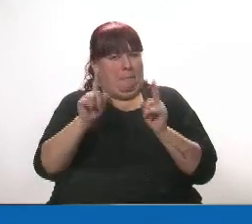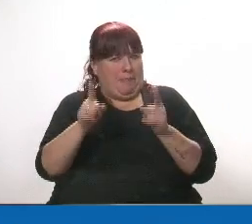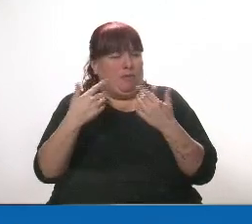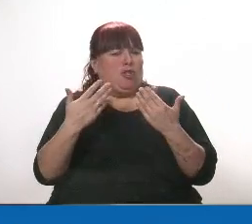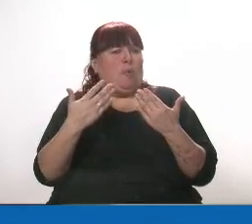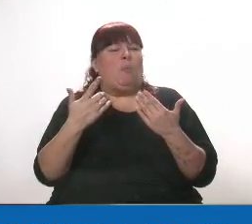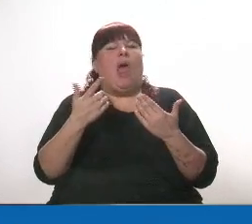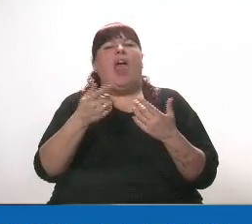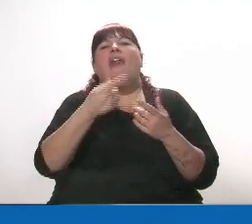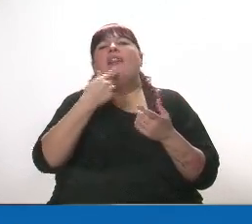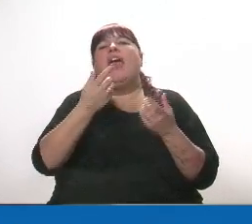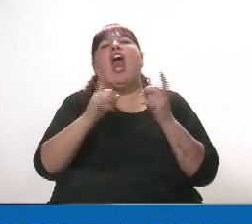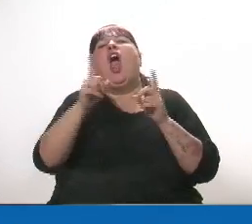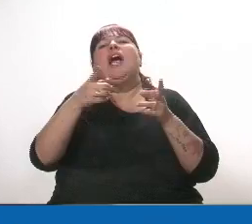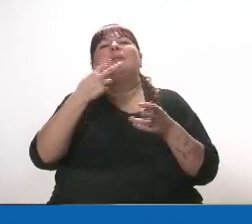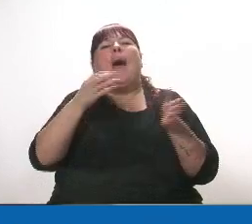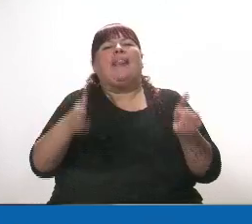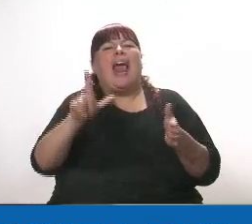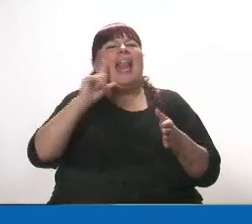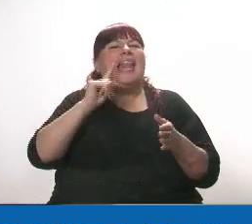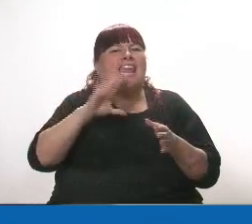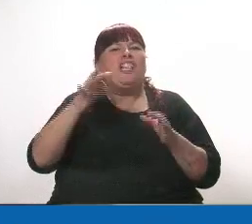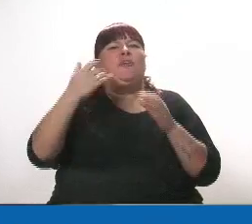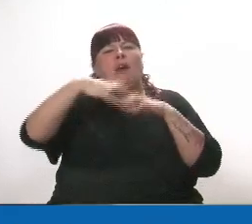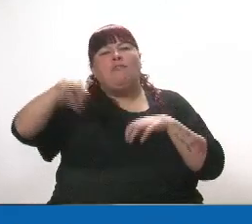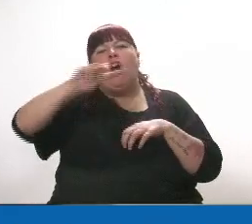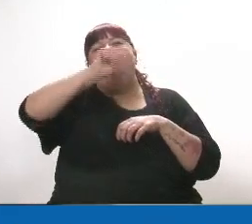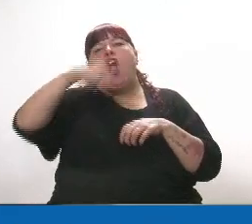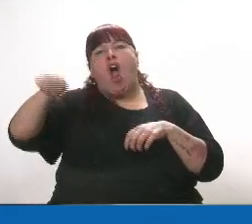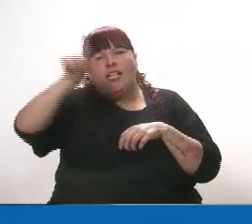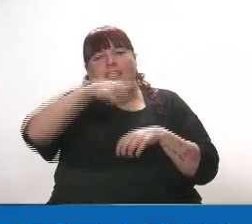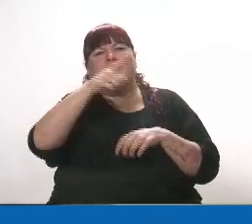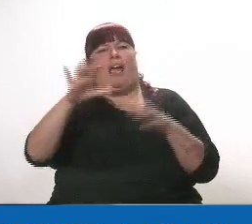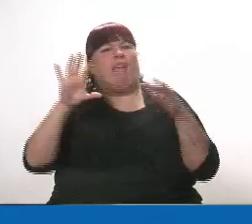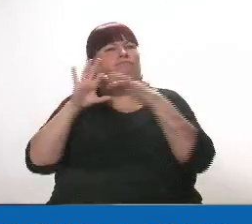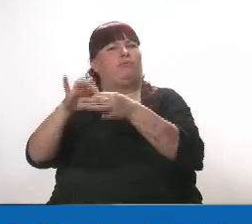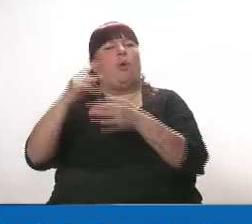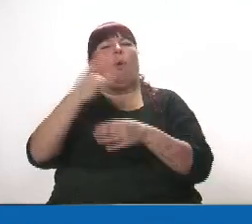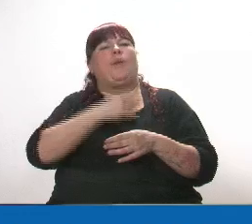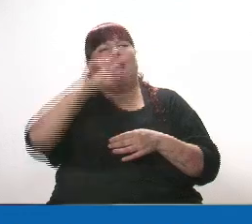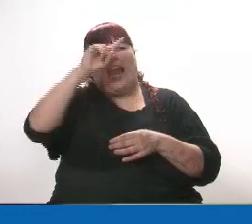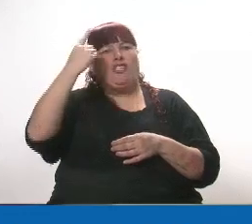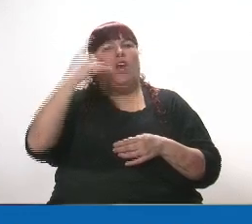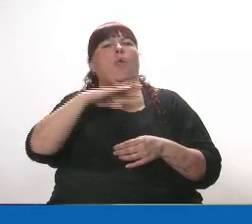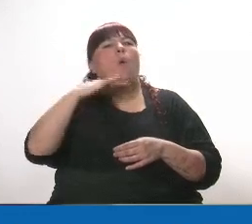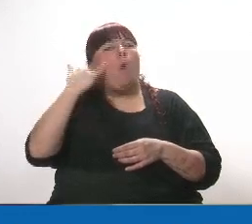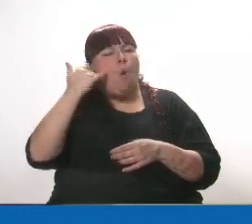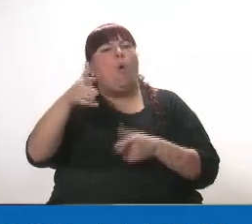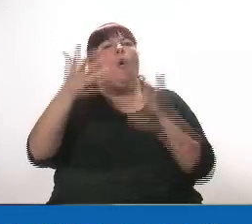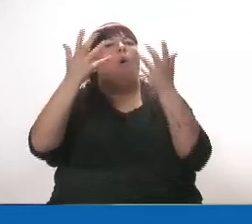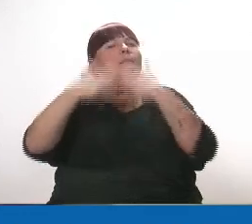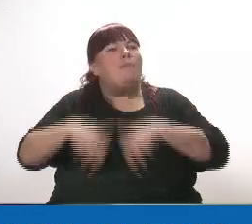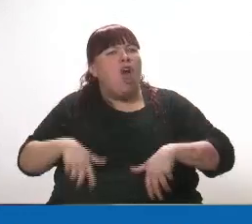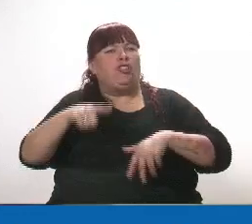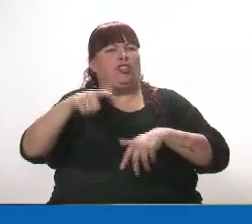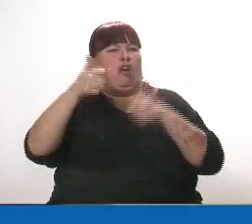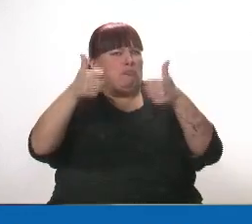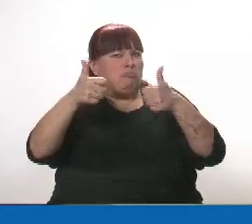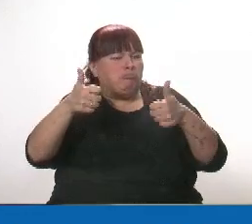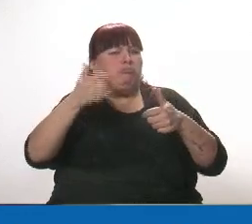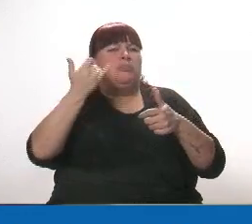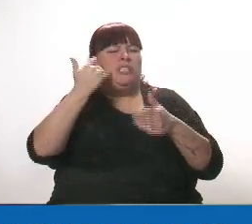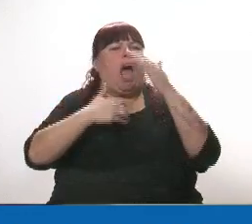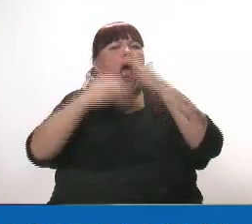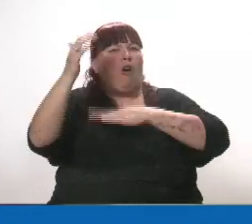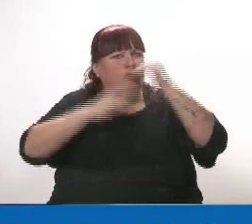digo crear las baterías de litio Pero hay una extensión del conicet que está vinculada con la Universidad Nacional de ijui que es un proyecto sumamente exitoso que está